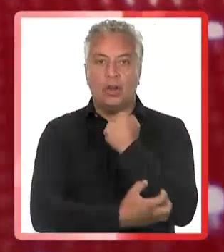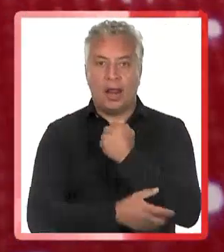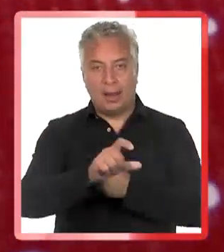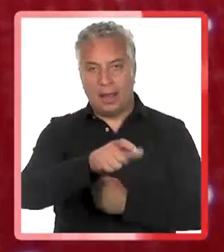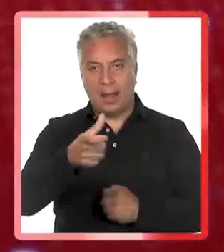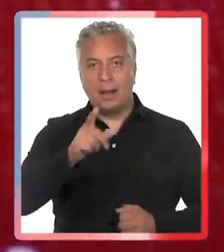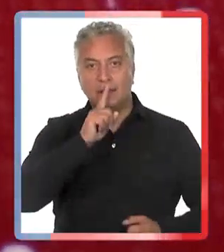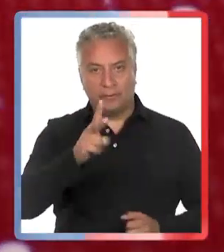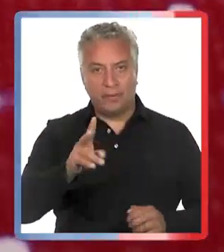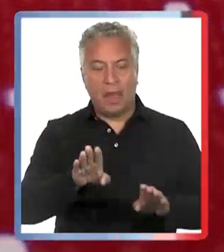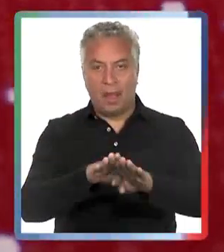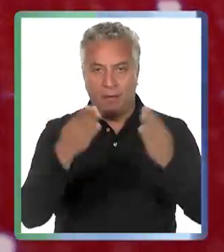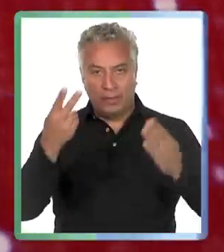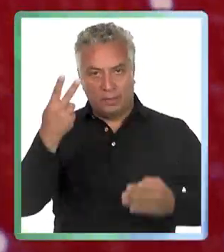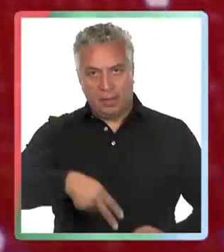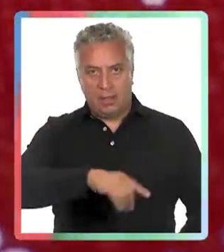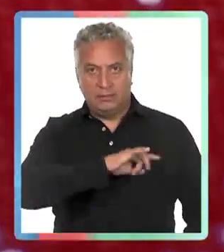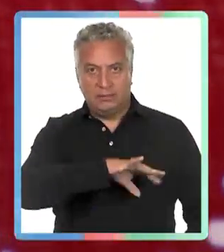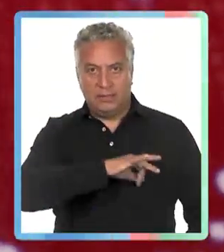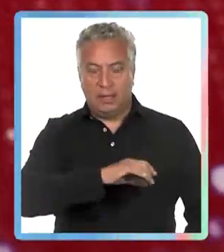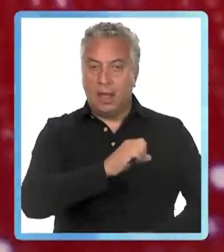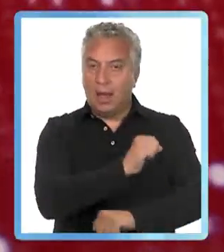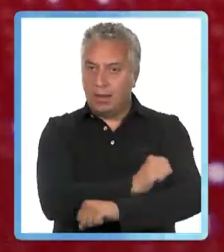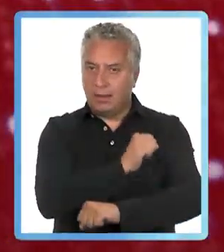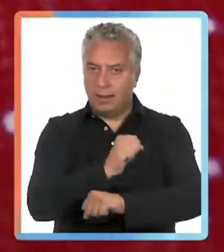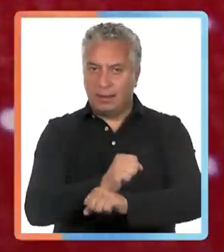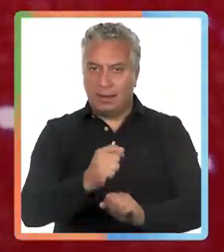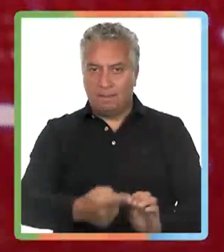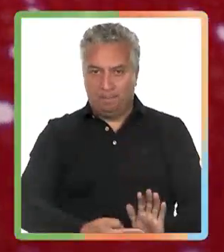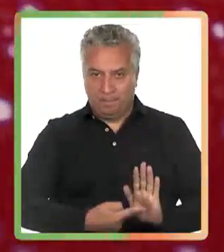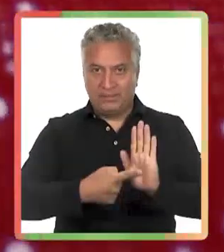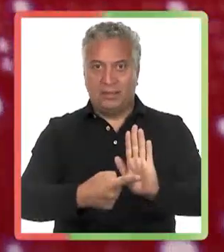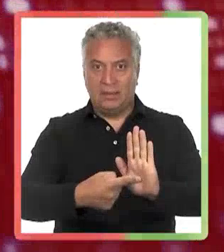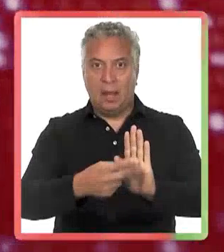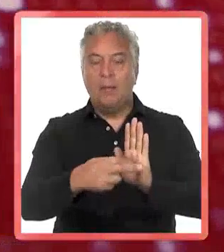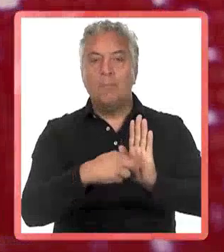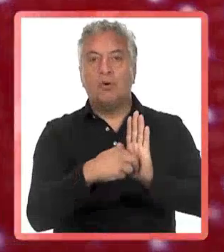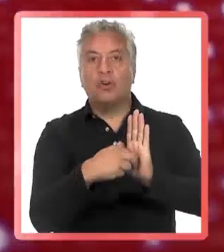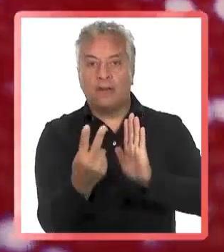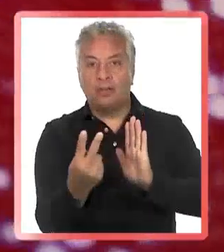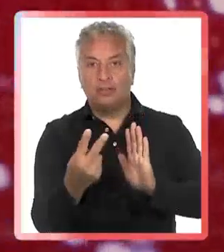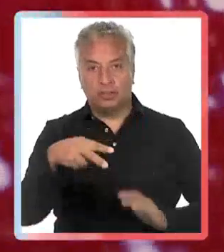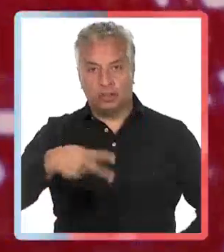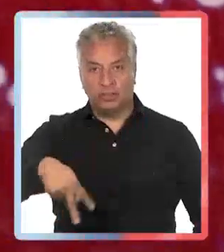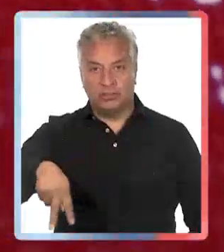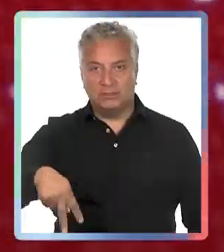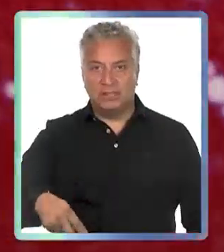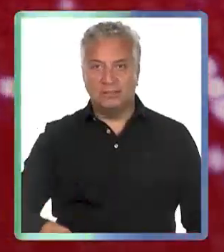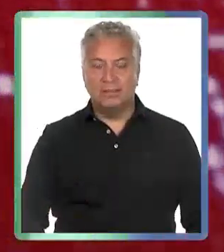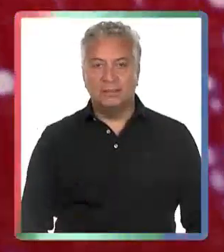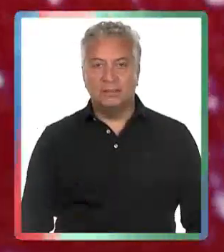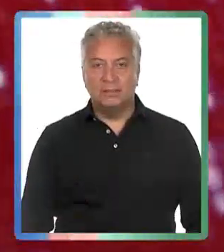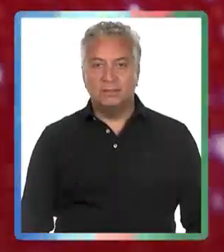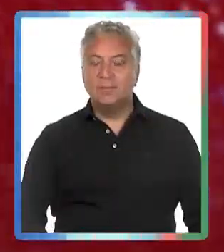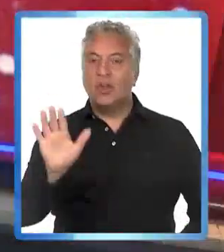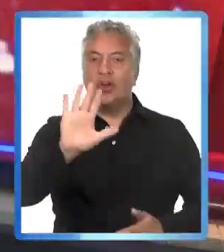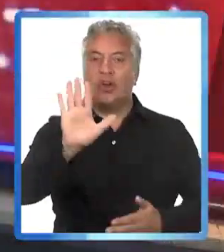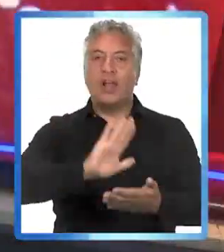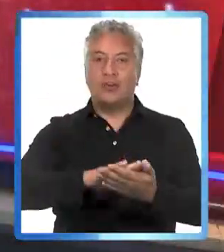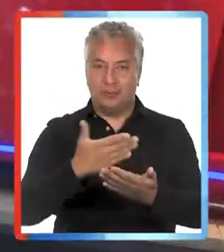Asociación Regional de Canales de Televisión de Señal Abierta de Chile, Arcatel, presenta Portavoz